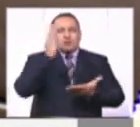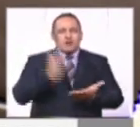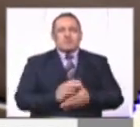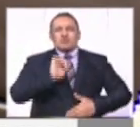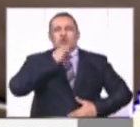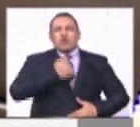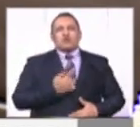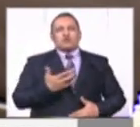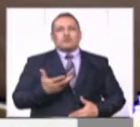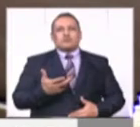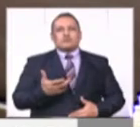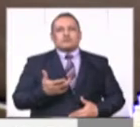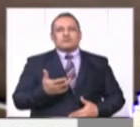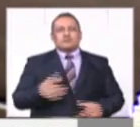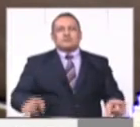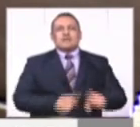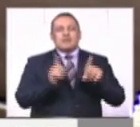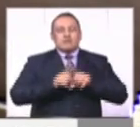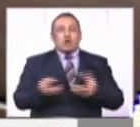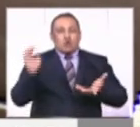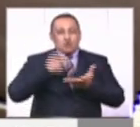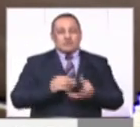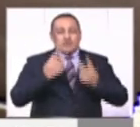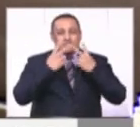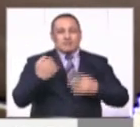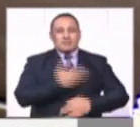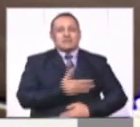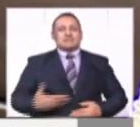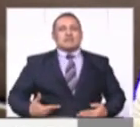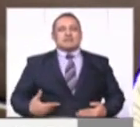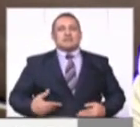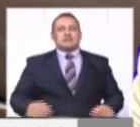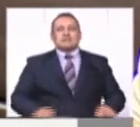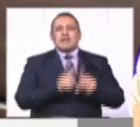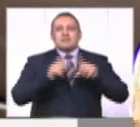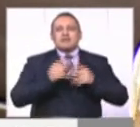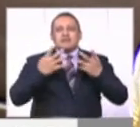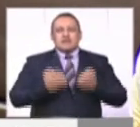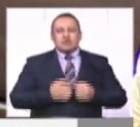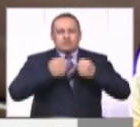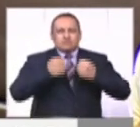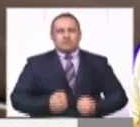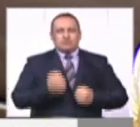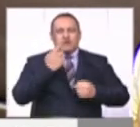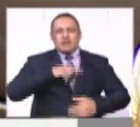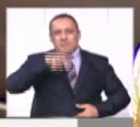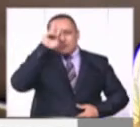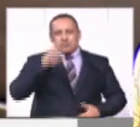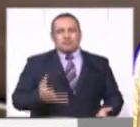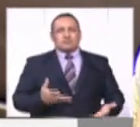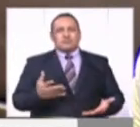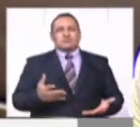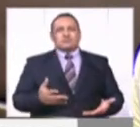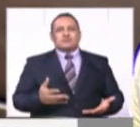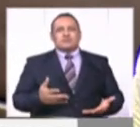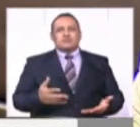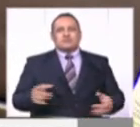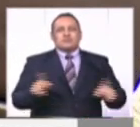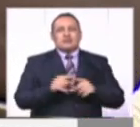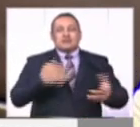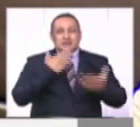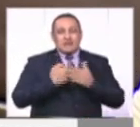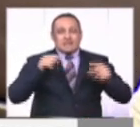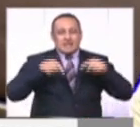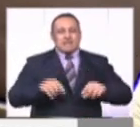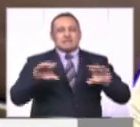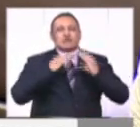dolor nuevamente eso estimado presidente quiso enquistarse en el país gracias a